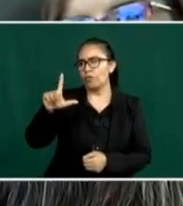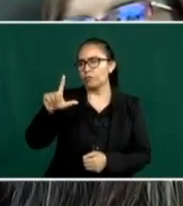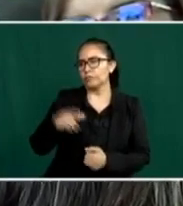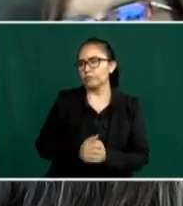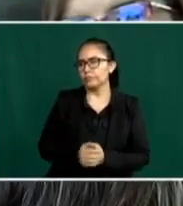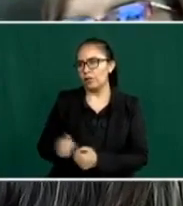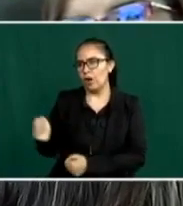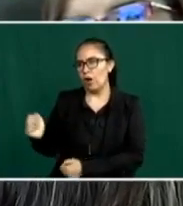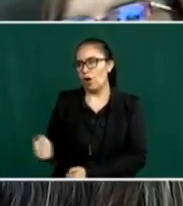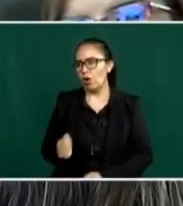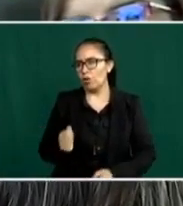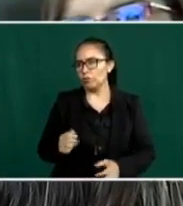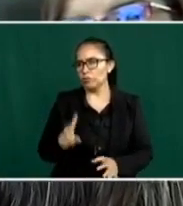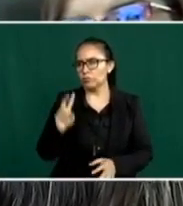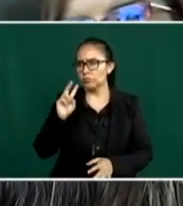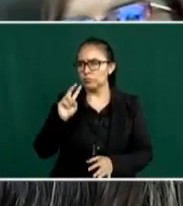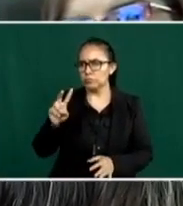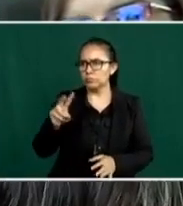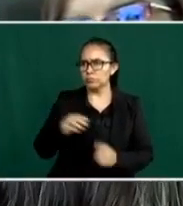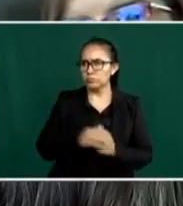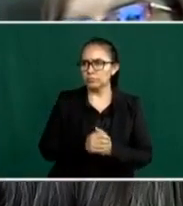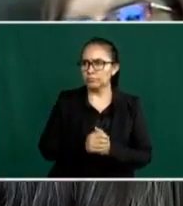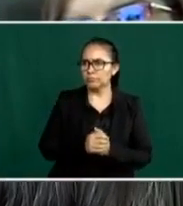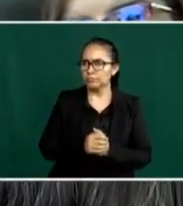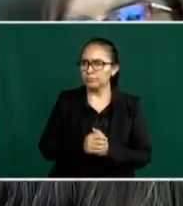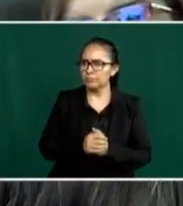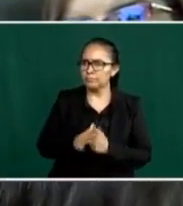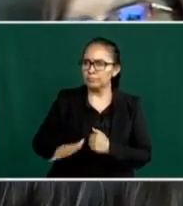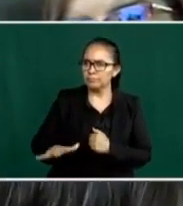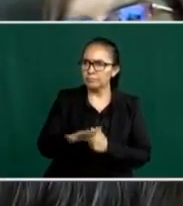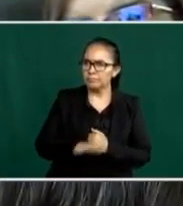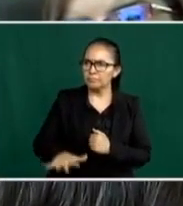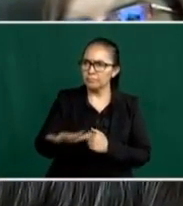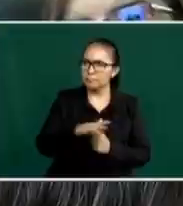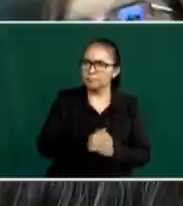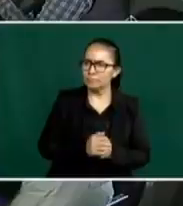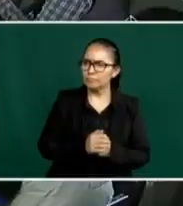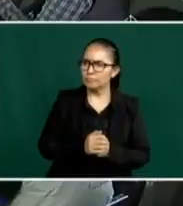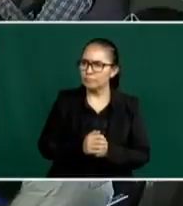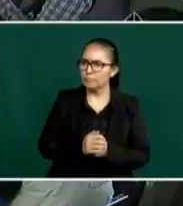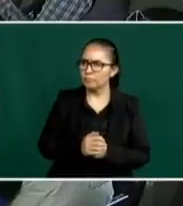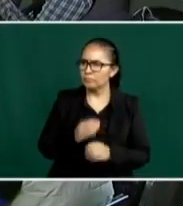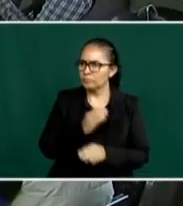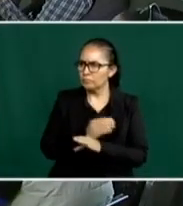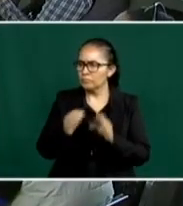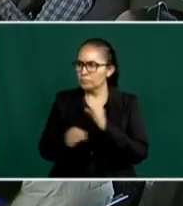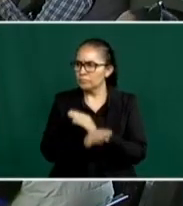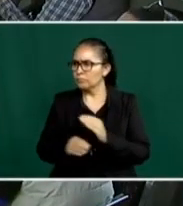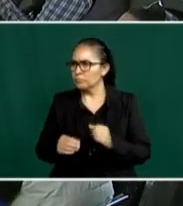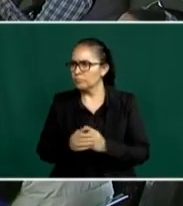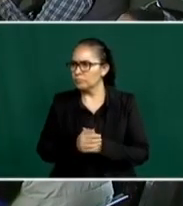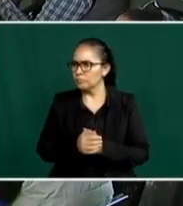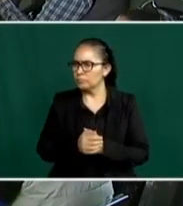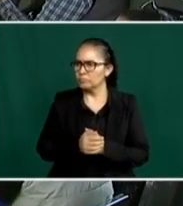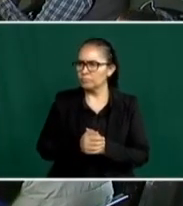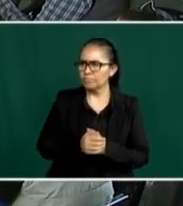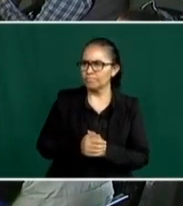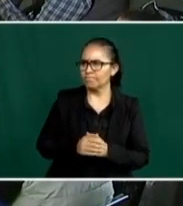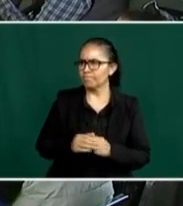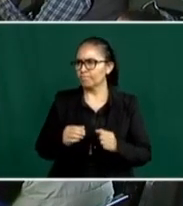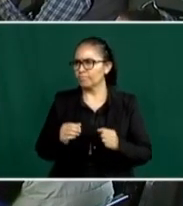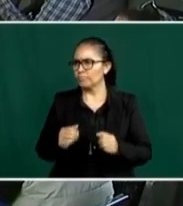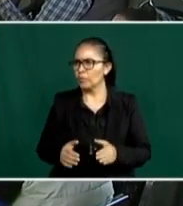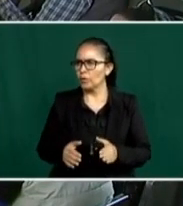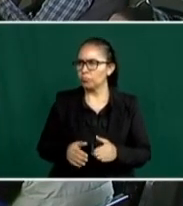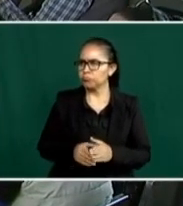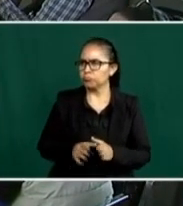ejido de Valle de Banderas. Entonces, son asuntos agrarios que nos tienen paralizados, que no